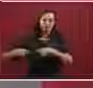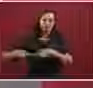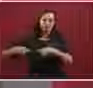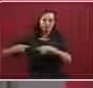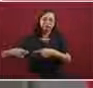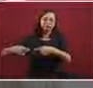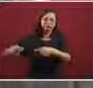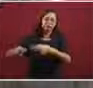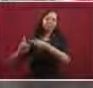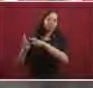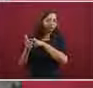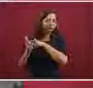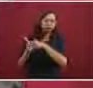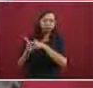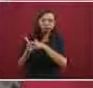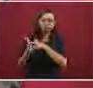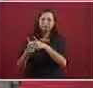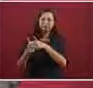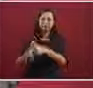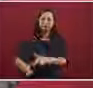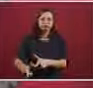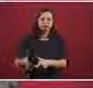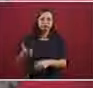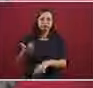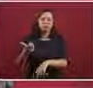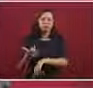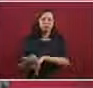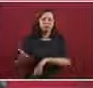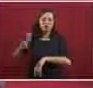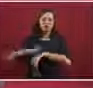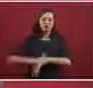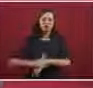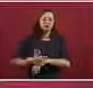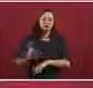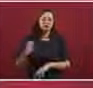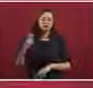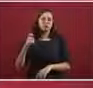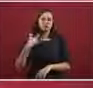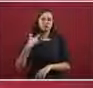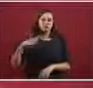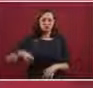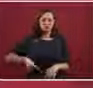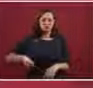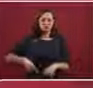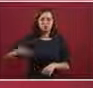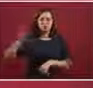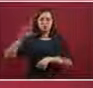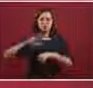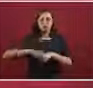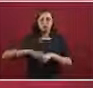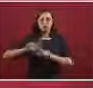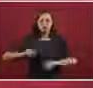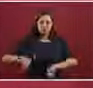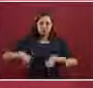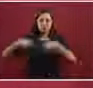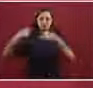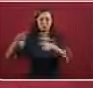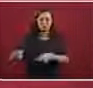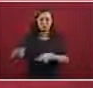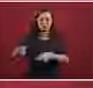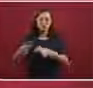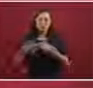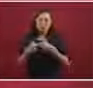desde la administración anterior, que fue propuesto